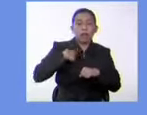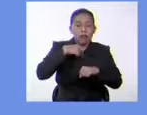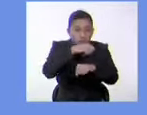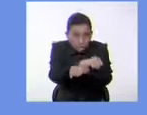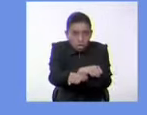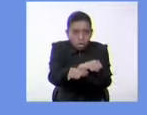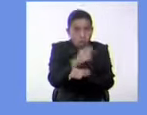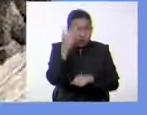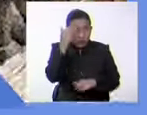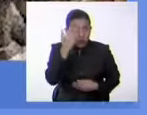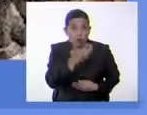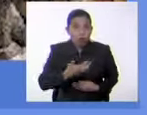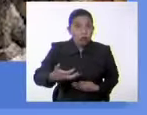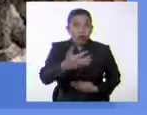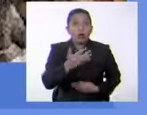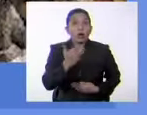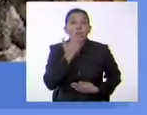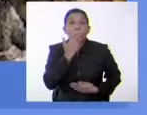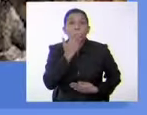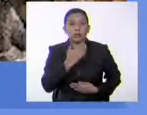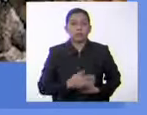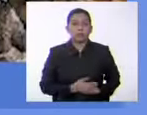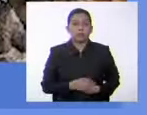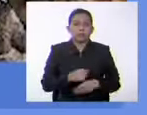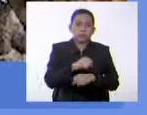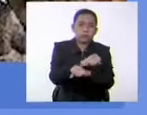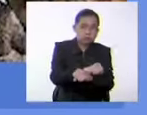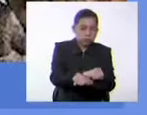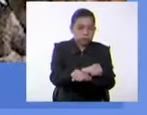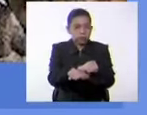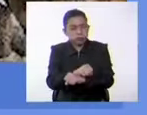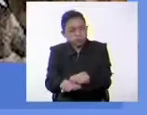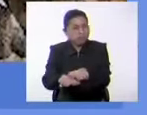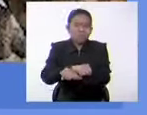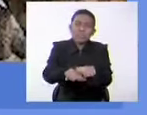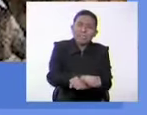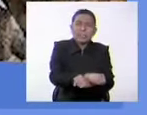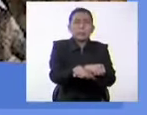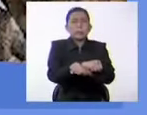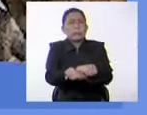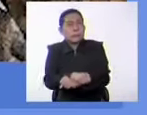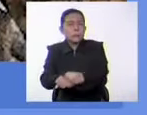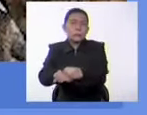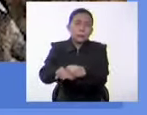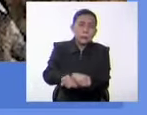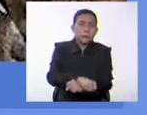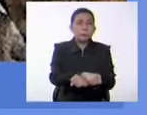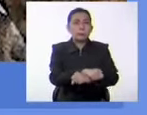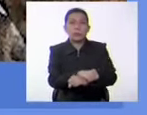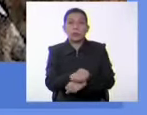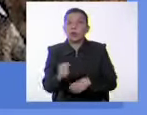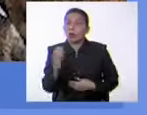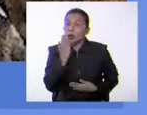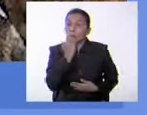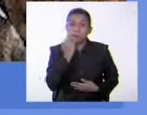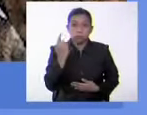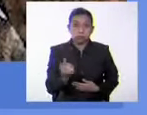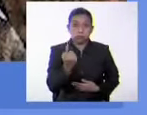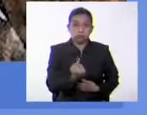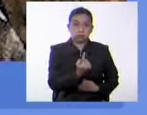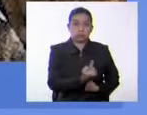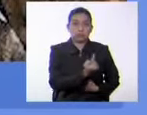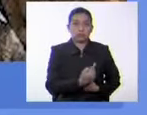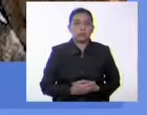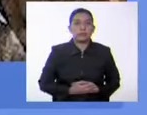se resistieron, por lo tanto fueron esclavizados. Entonces hubo esclavitud tanto de los indígenas como de los,